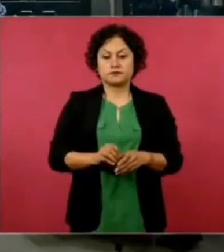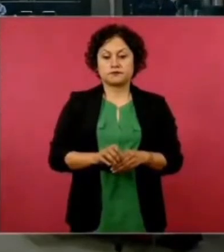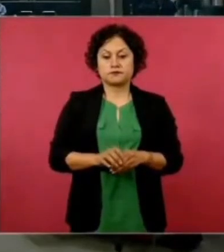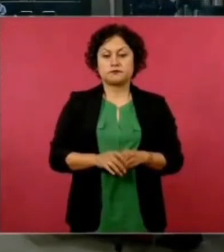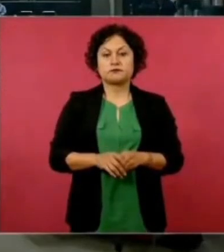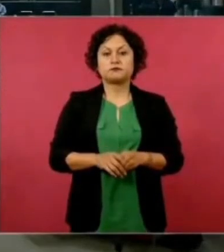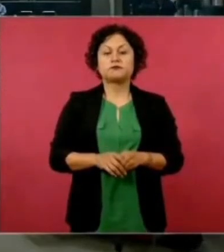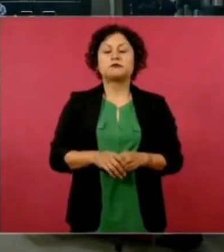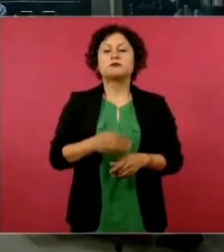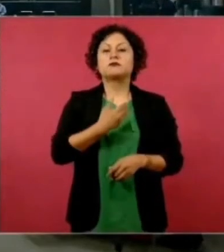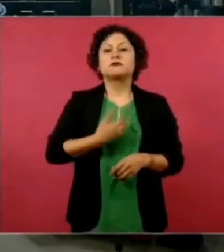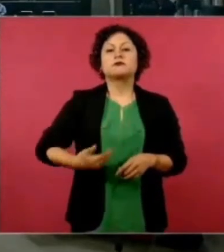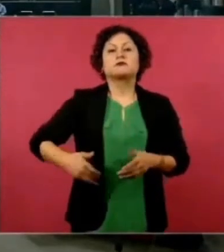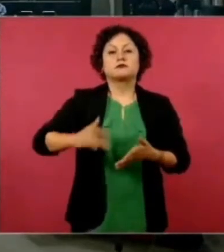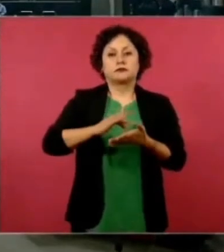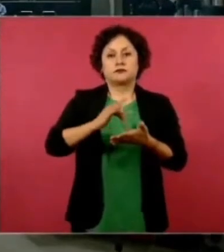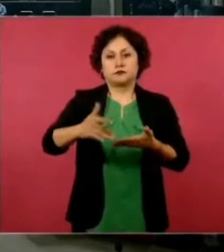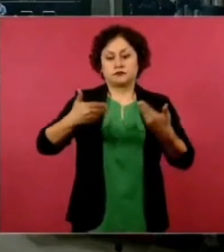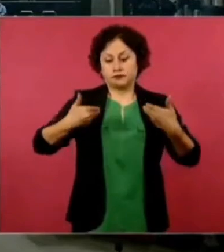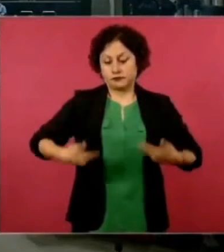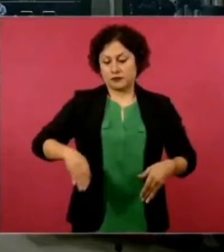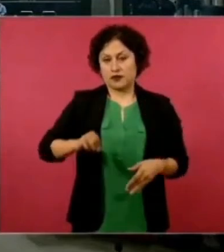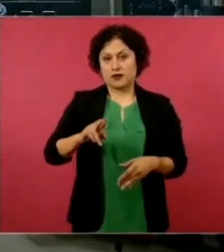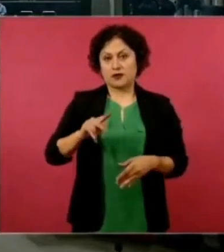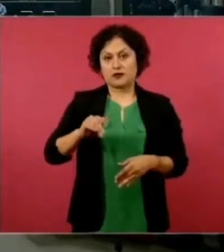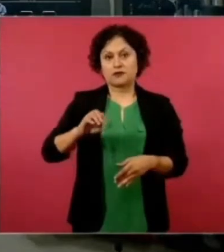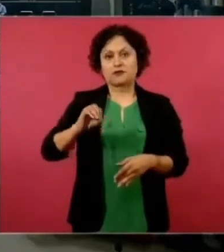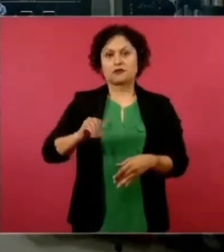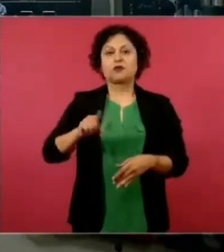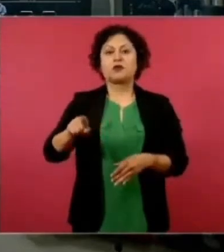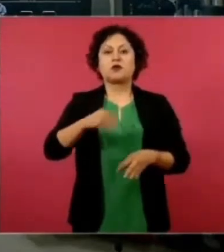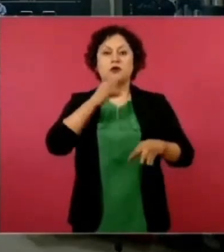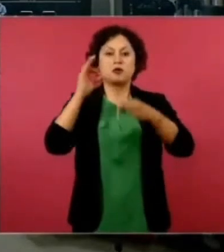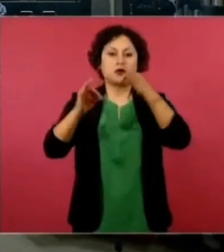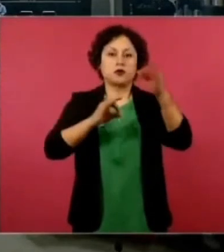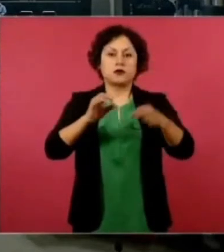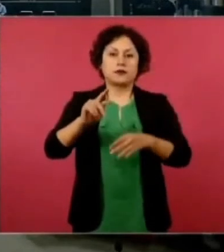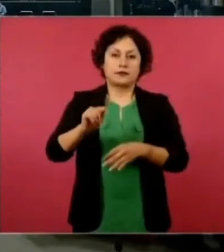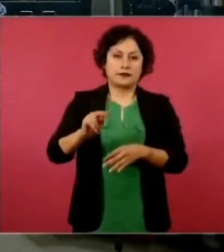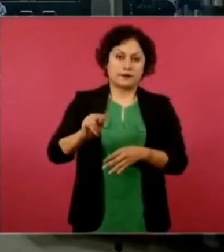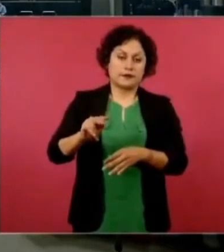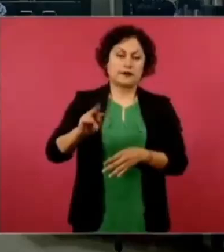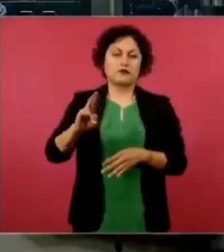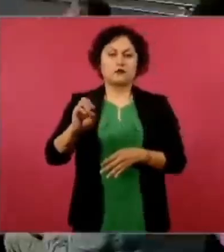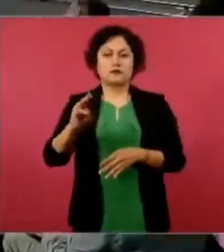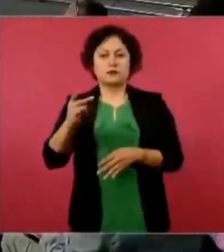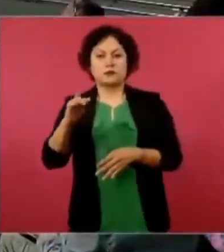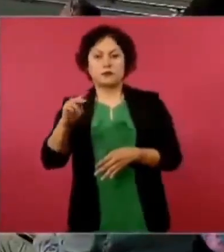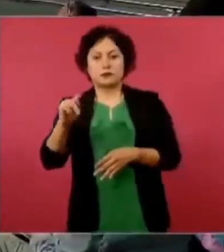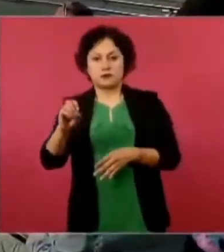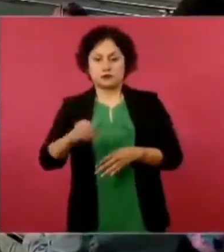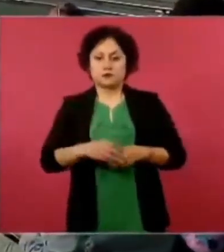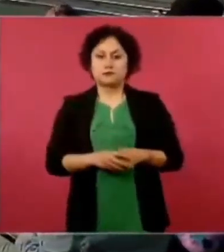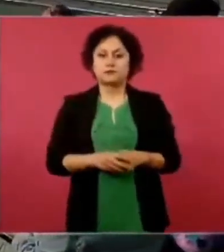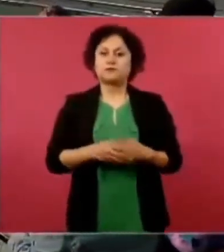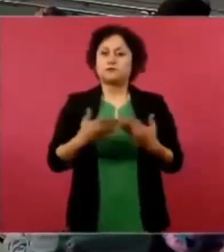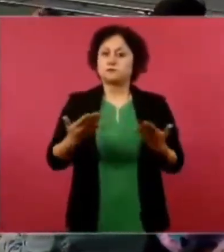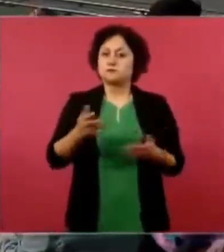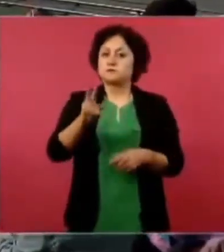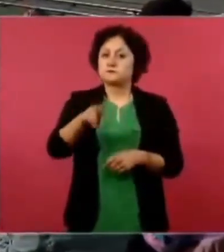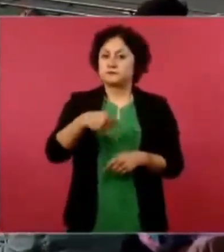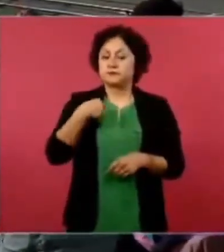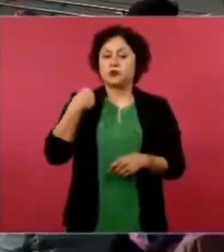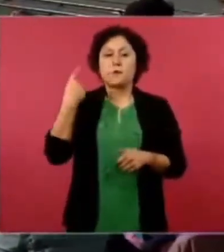Gracias, presidente. Ernesto Ledesma, de Rompeviento TV. Señor funcionario, buenos días también. Presidente, el primer tema que me